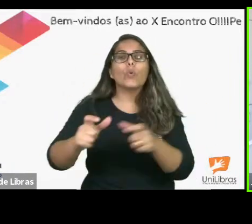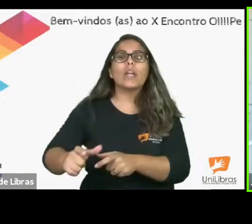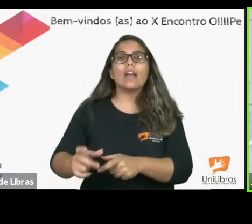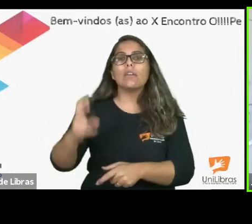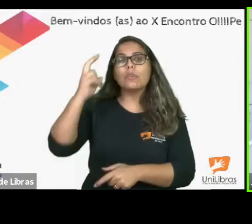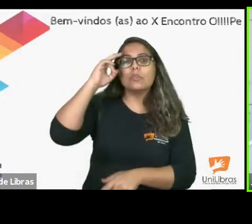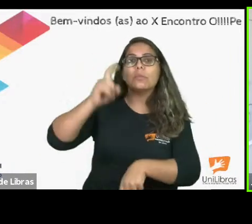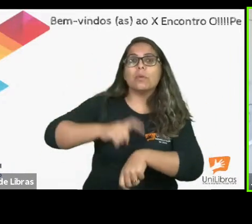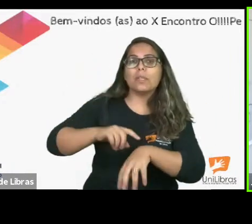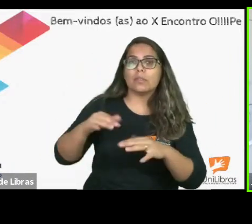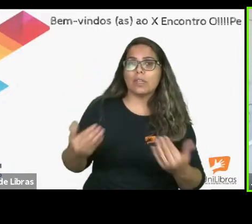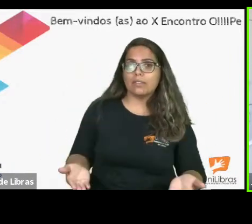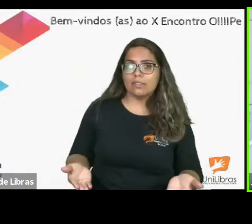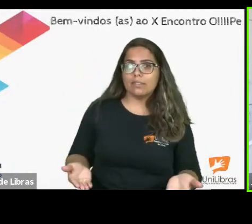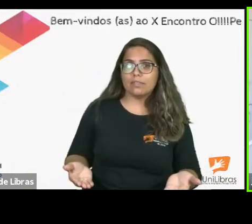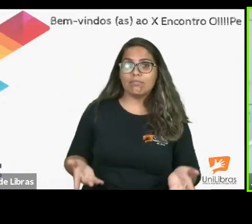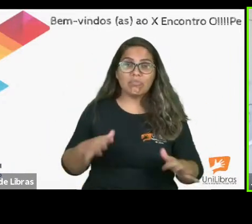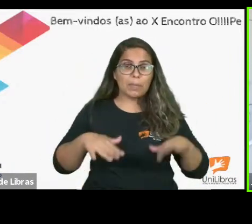ocupa uno u otro.